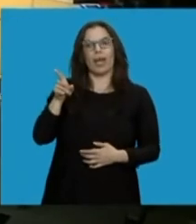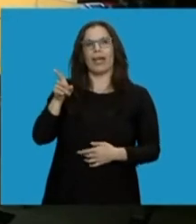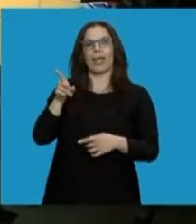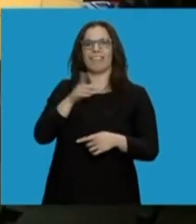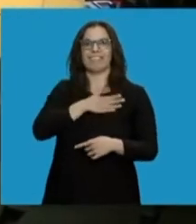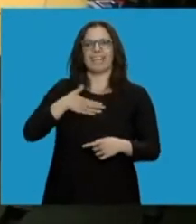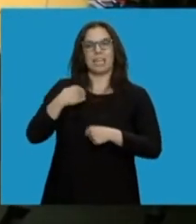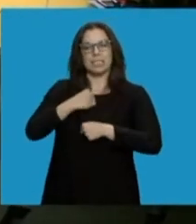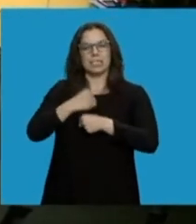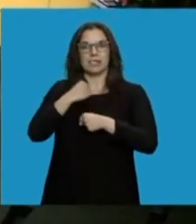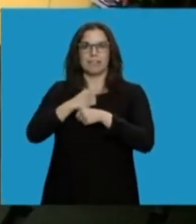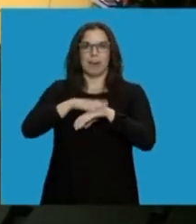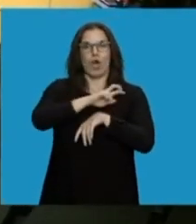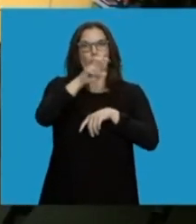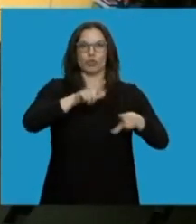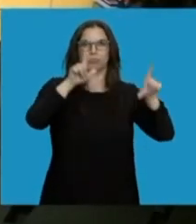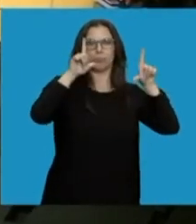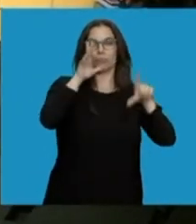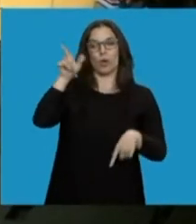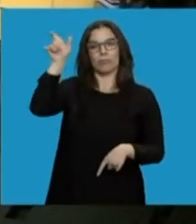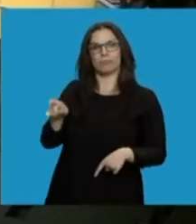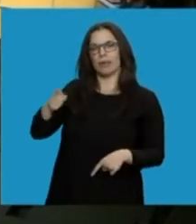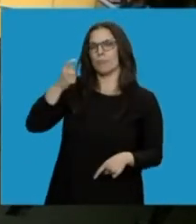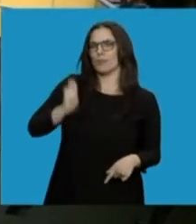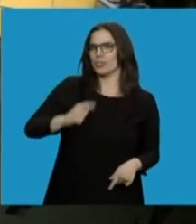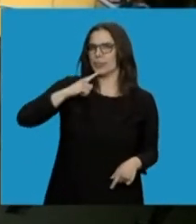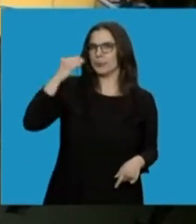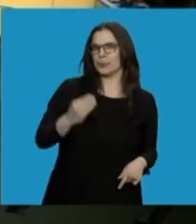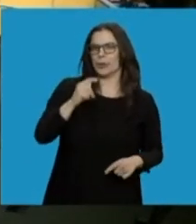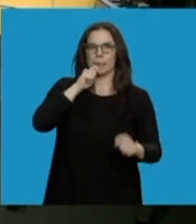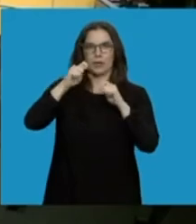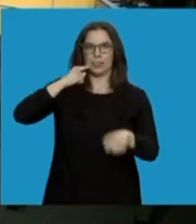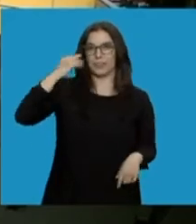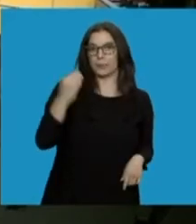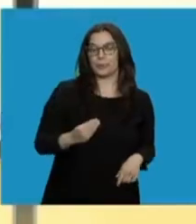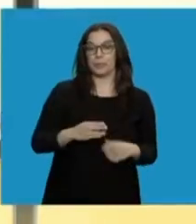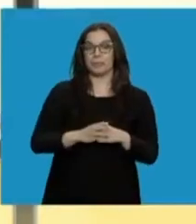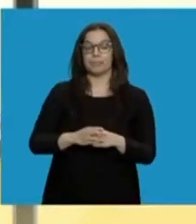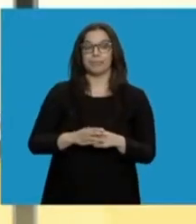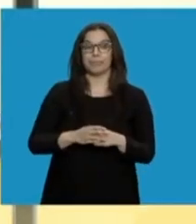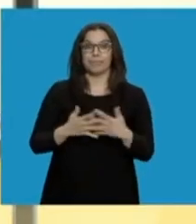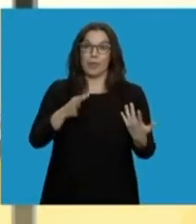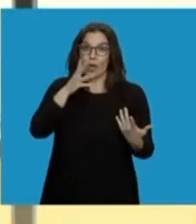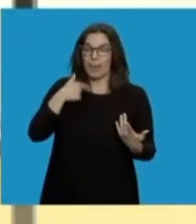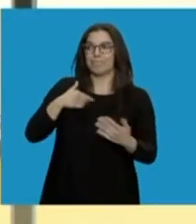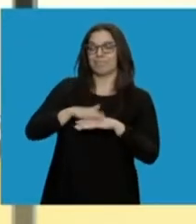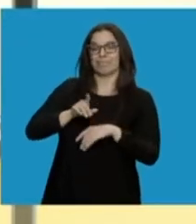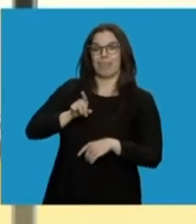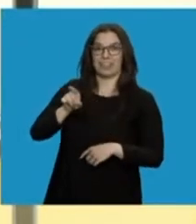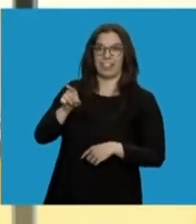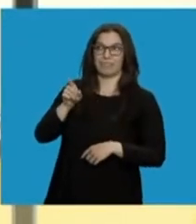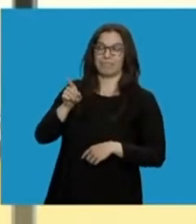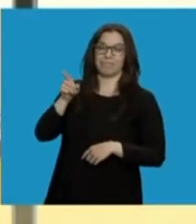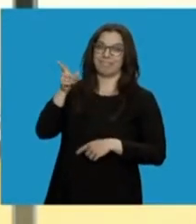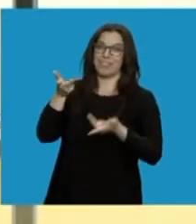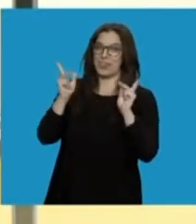las medallas, porque él era un profesional y un gran periodista. Pero esta vez, Barce, es para ti. No te